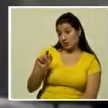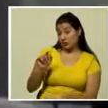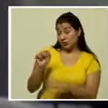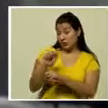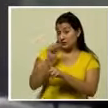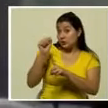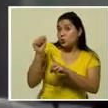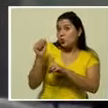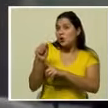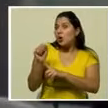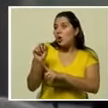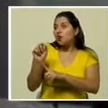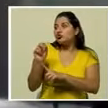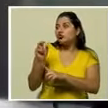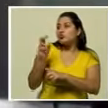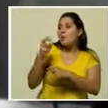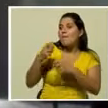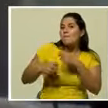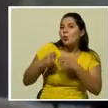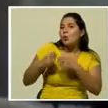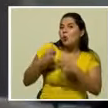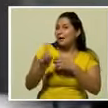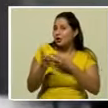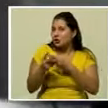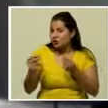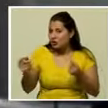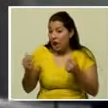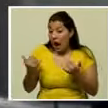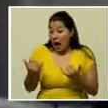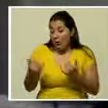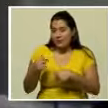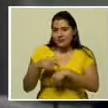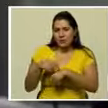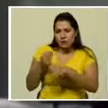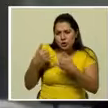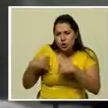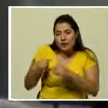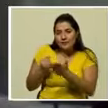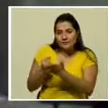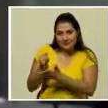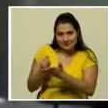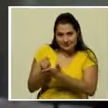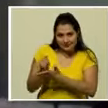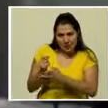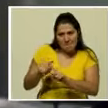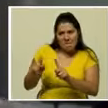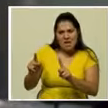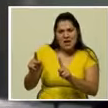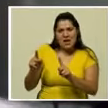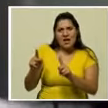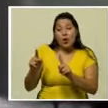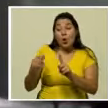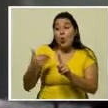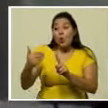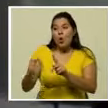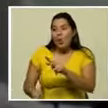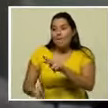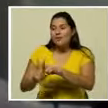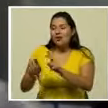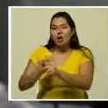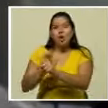crisis que no se solventó, que está en este momento en investigación, pero que se opacó mediáticamente